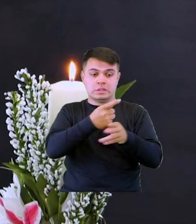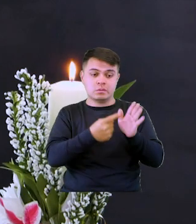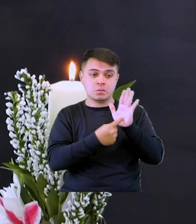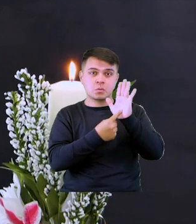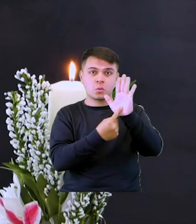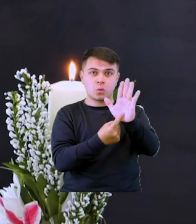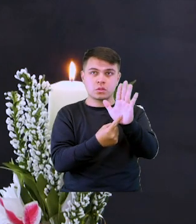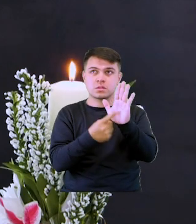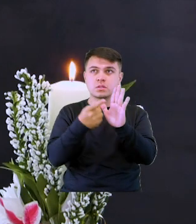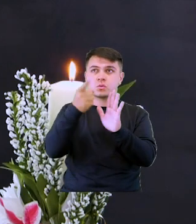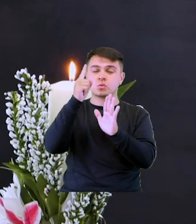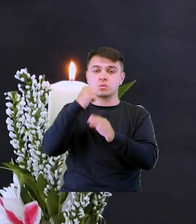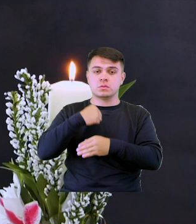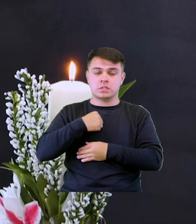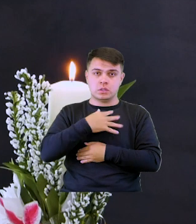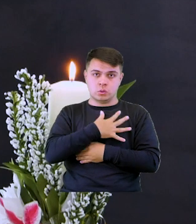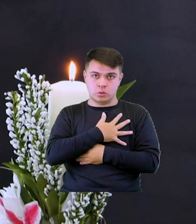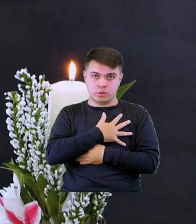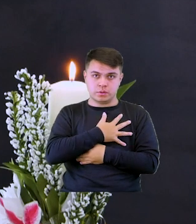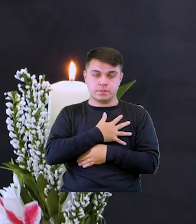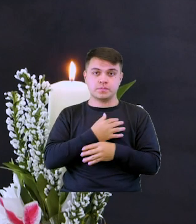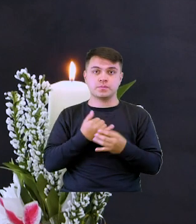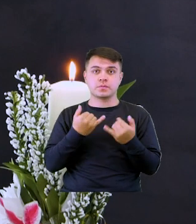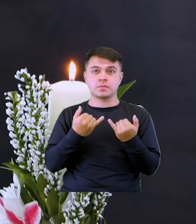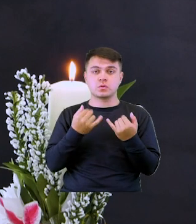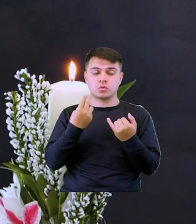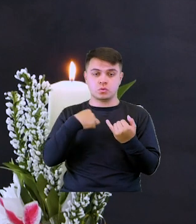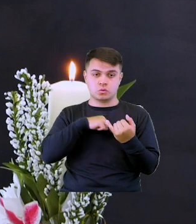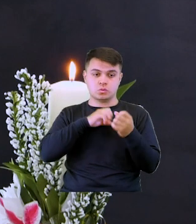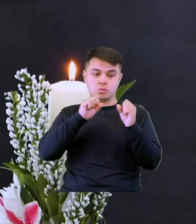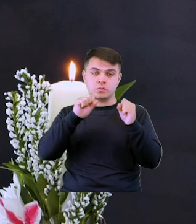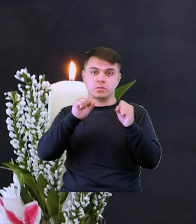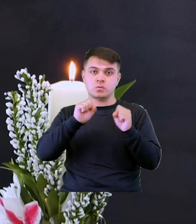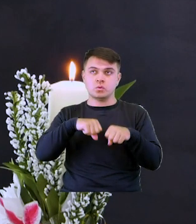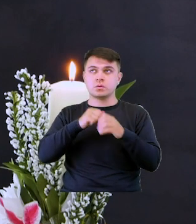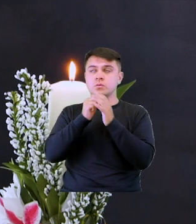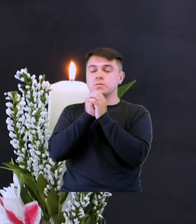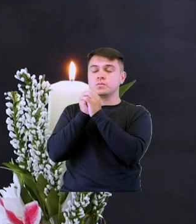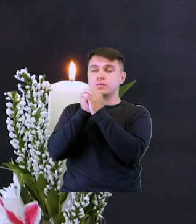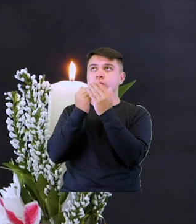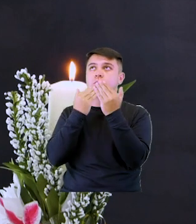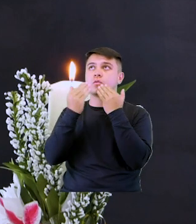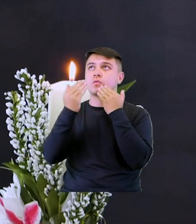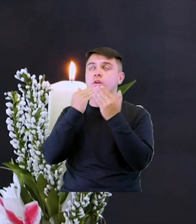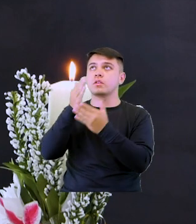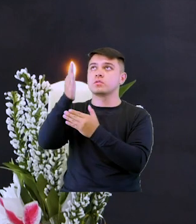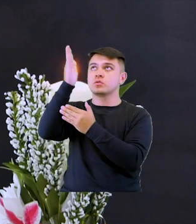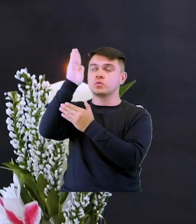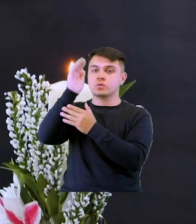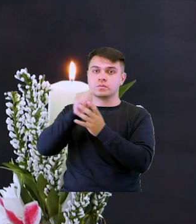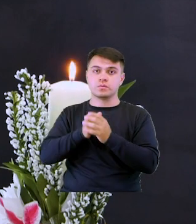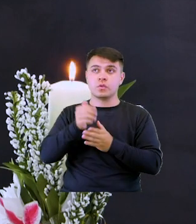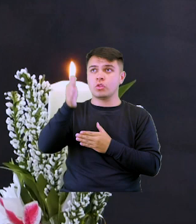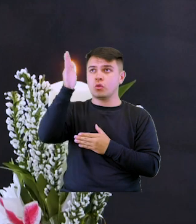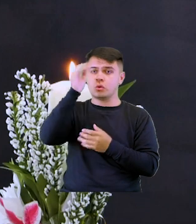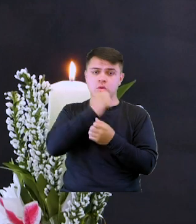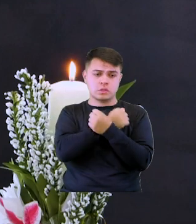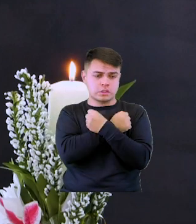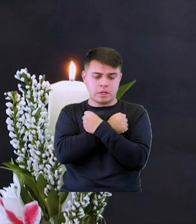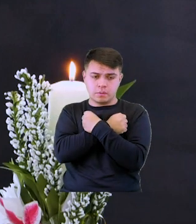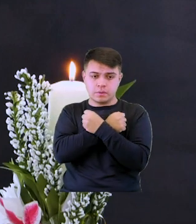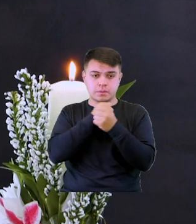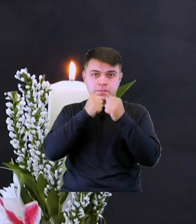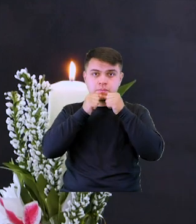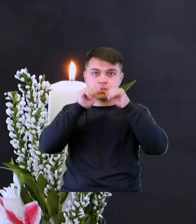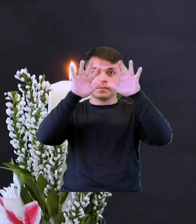tenga misericordia de ustedes. Amén. Los miro benignamente y les conceda la paz. Amén. Dios que tanto los ama,